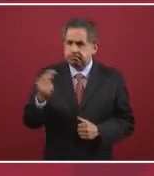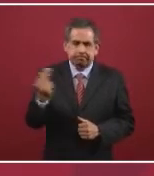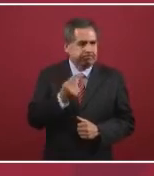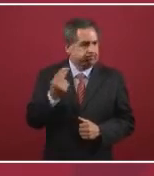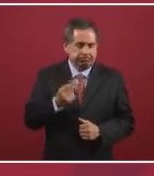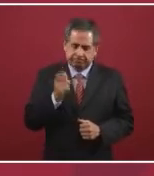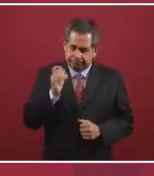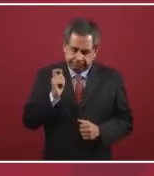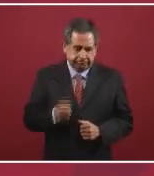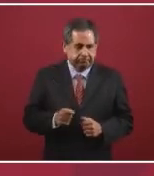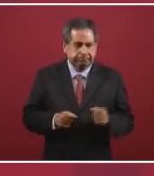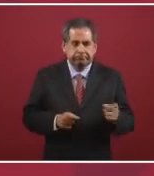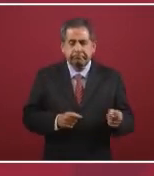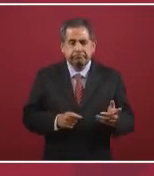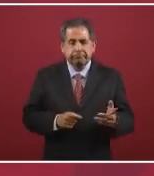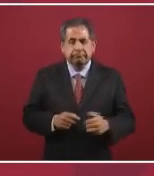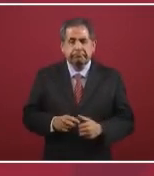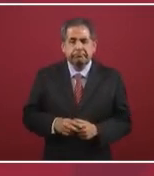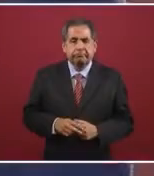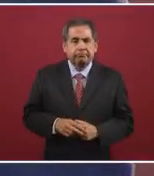necesario,